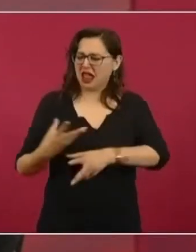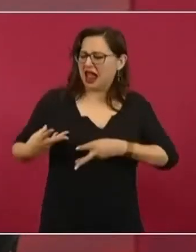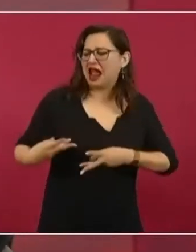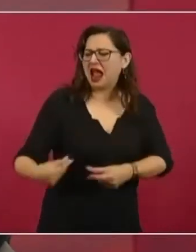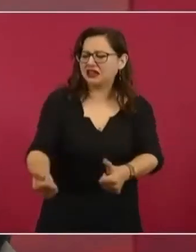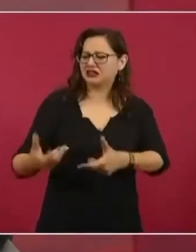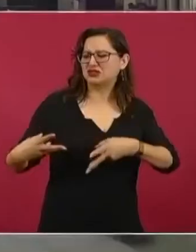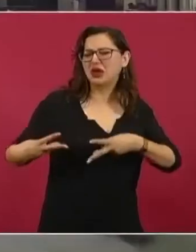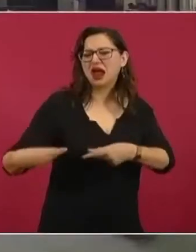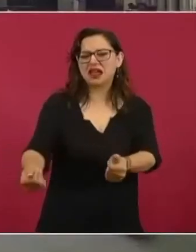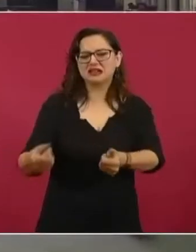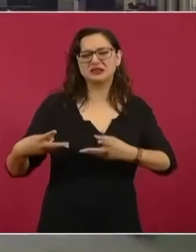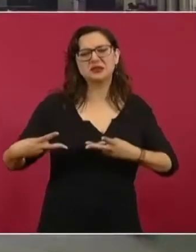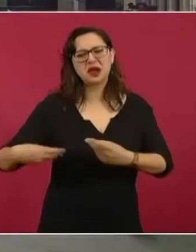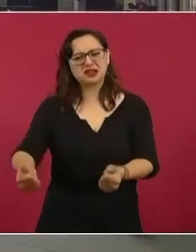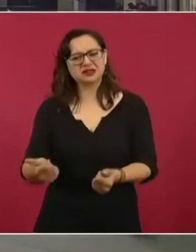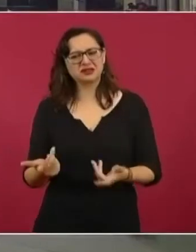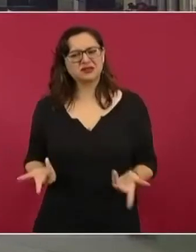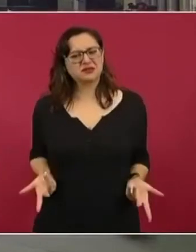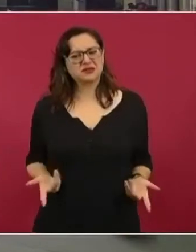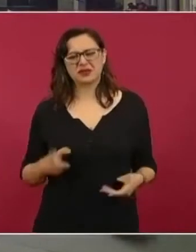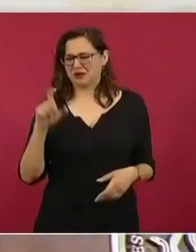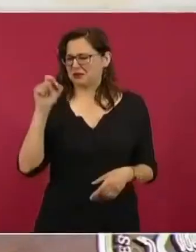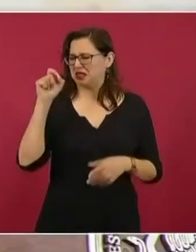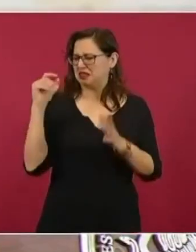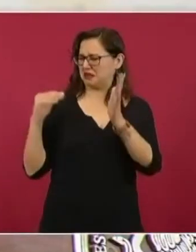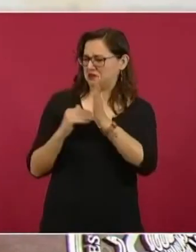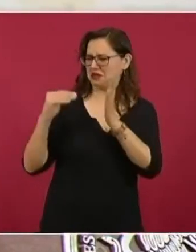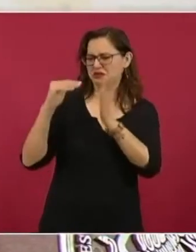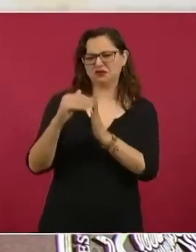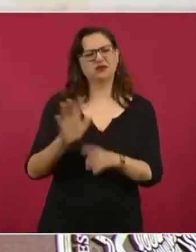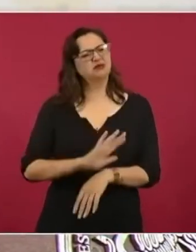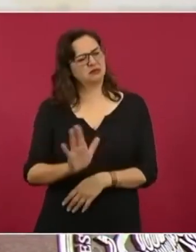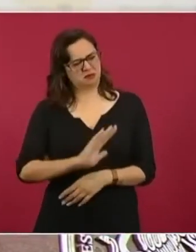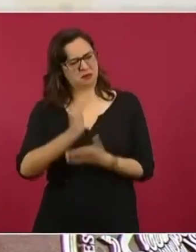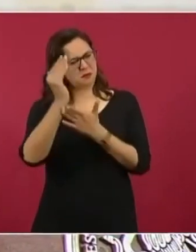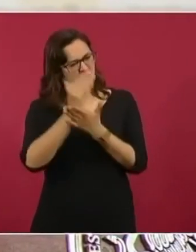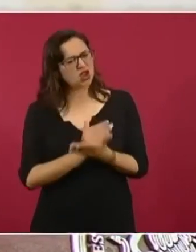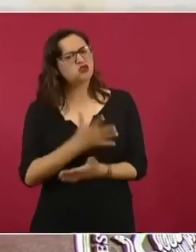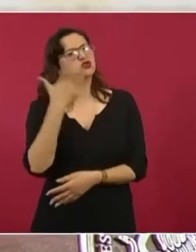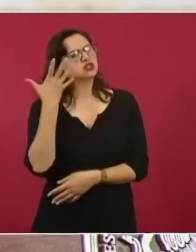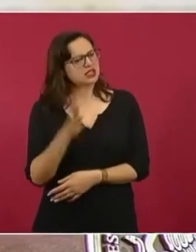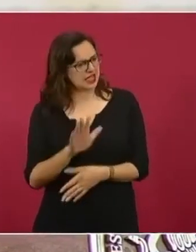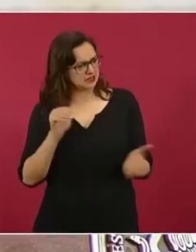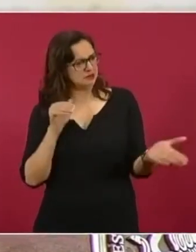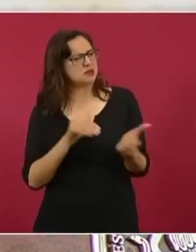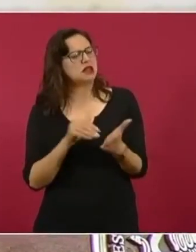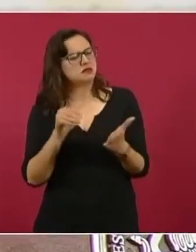mitad? ¿Por qué 20 mil millones y por qué no 10 mil?